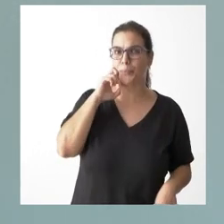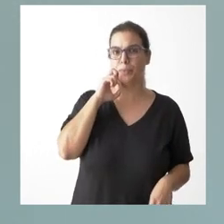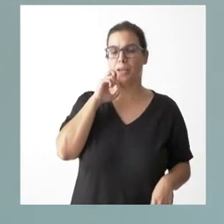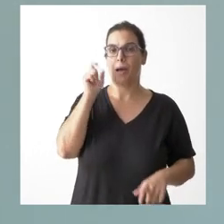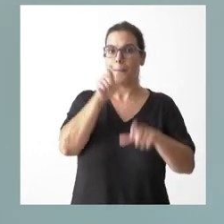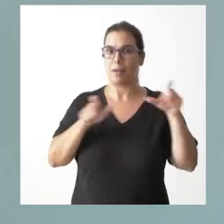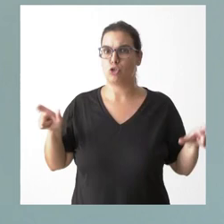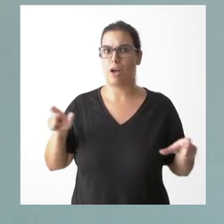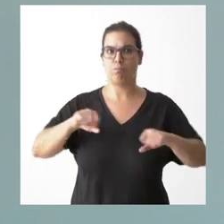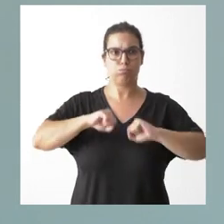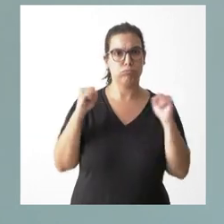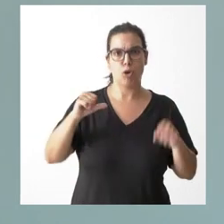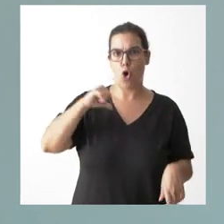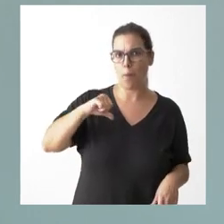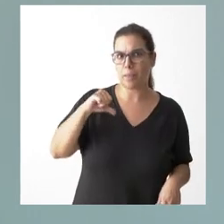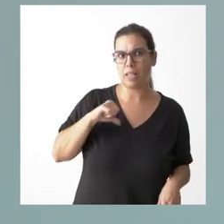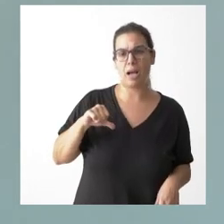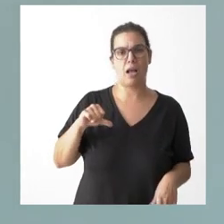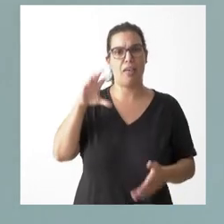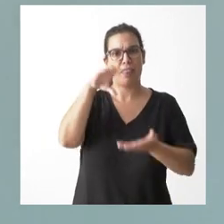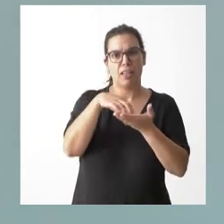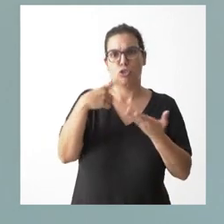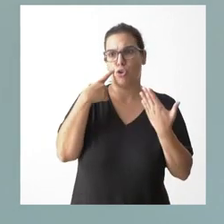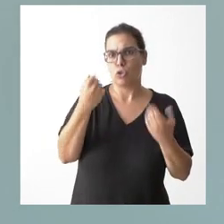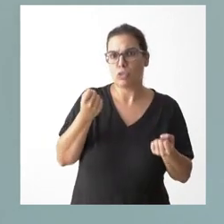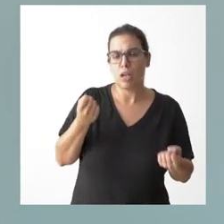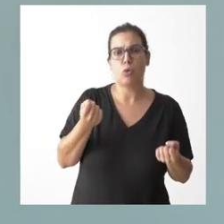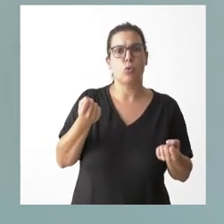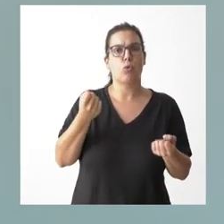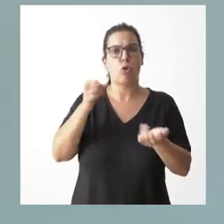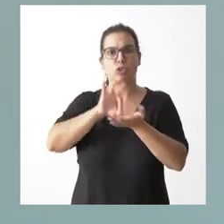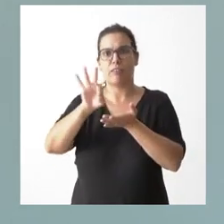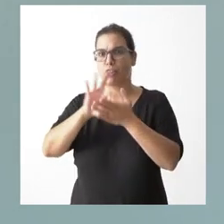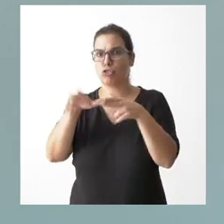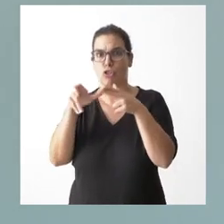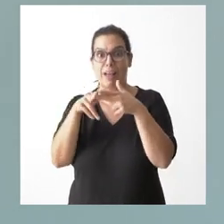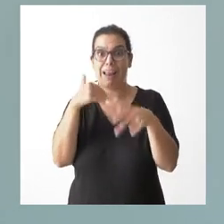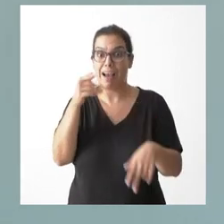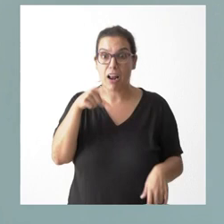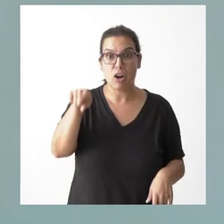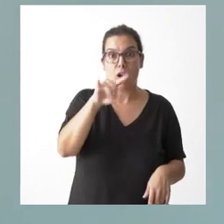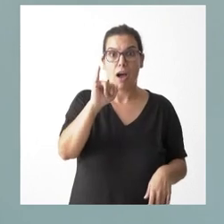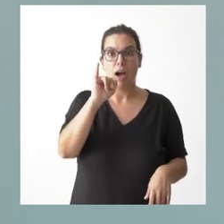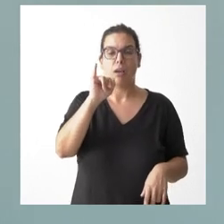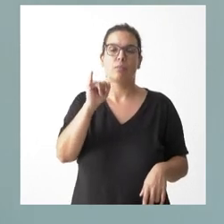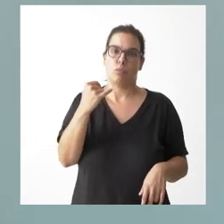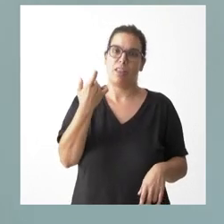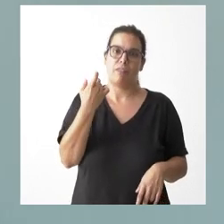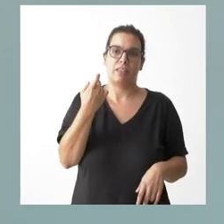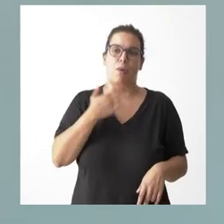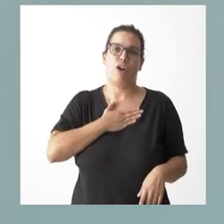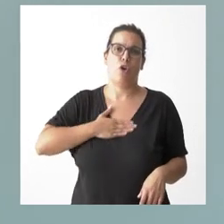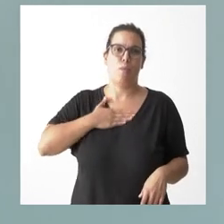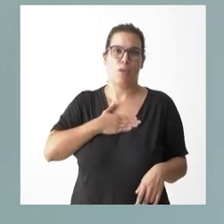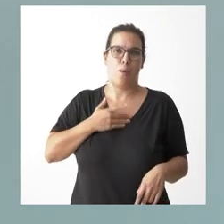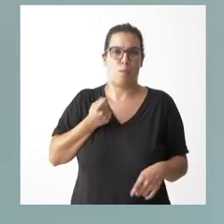personas que están en los hospitales ingresadas o las personas que están en los centros de servicios sociales, donde seguramente pues, requieran un nivel de confort